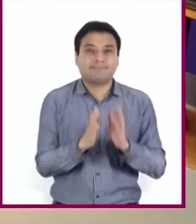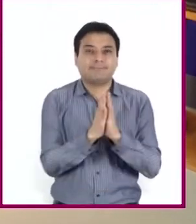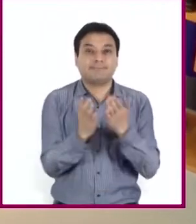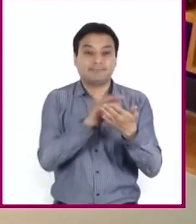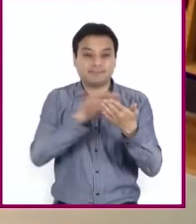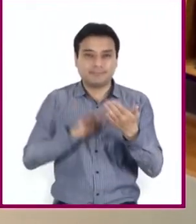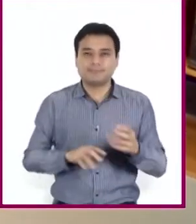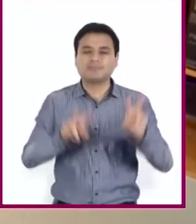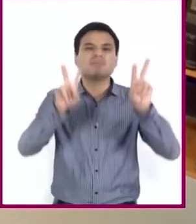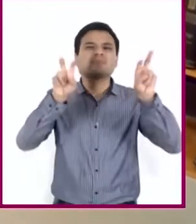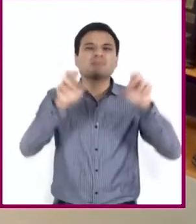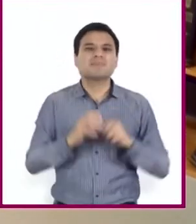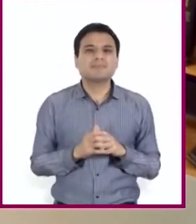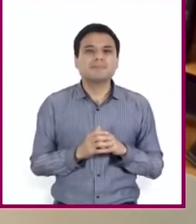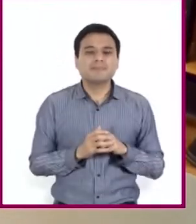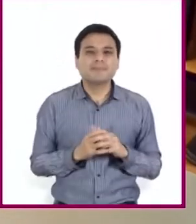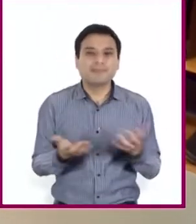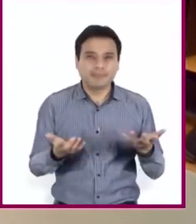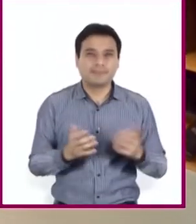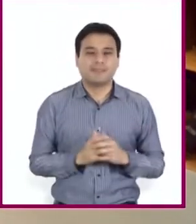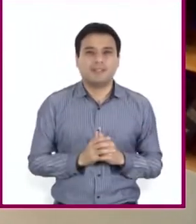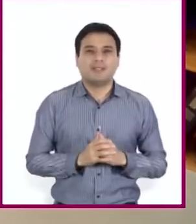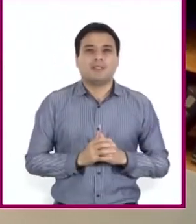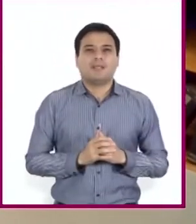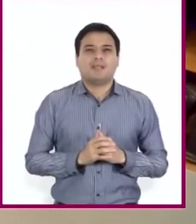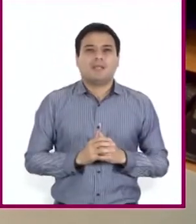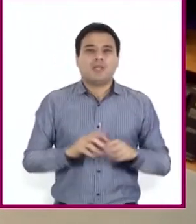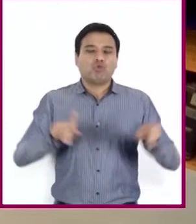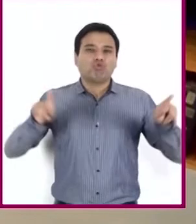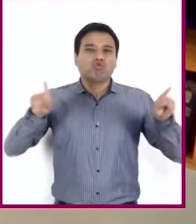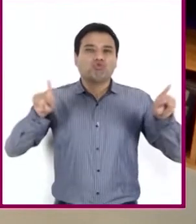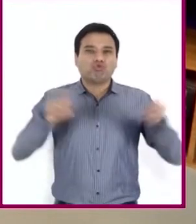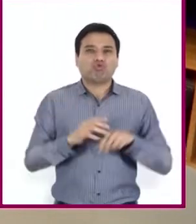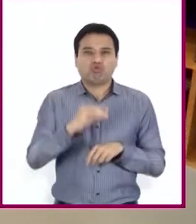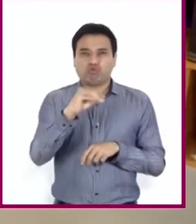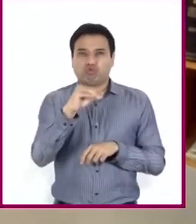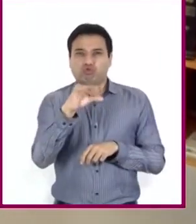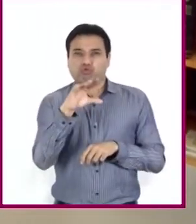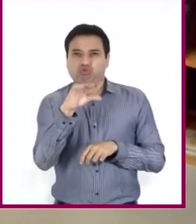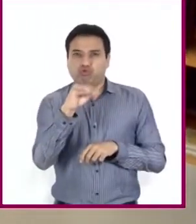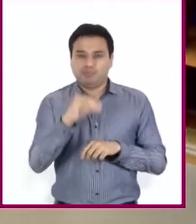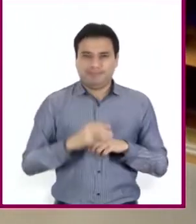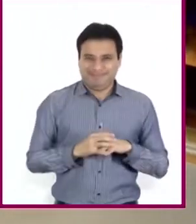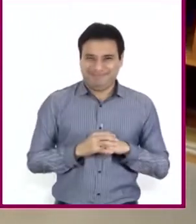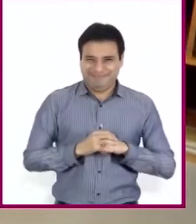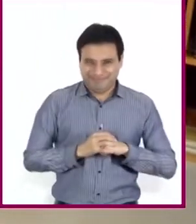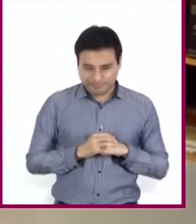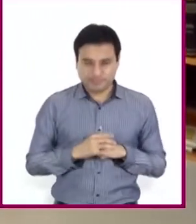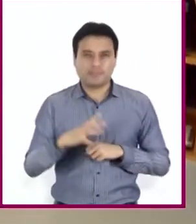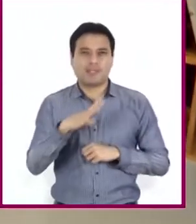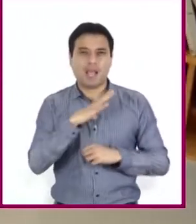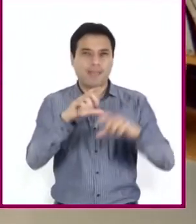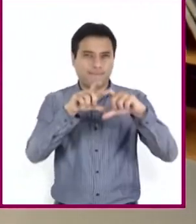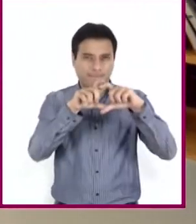las luciérnagas, el cual tiene diferentes párrafos y en cada uno de ellos realizaremos diferentes